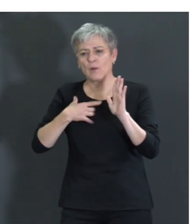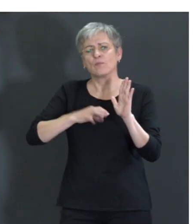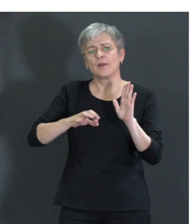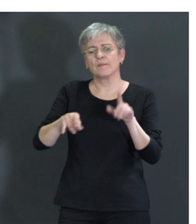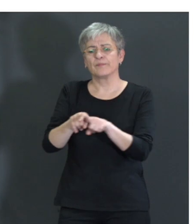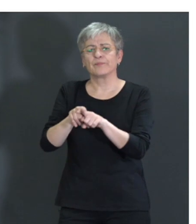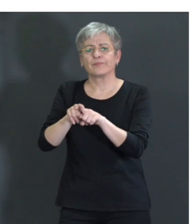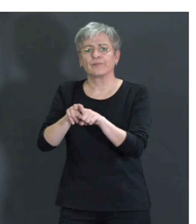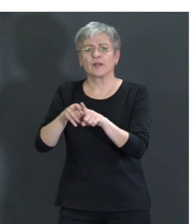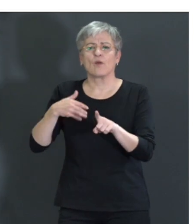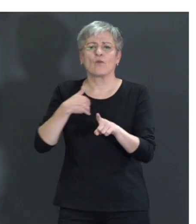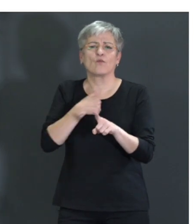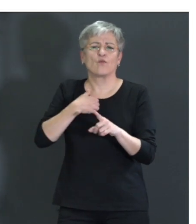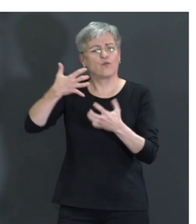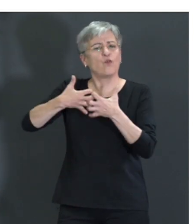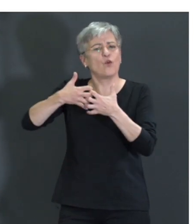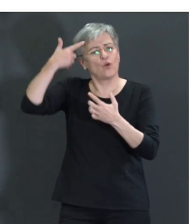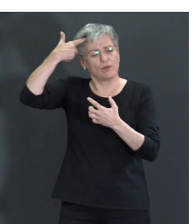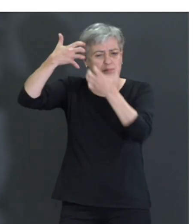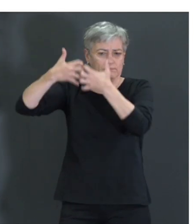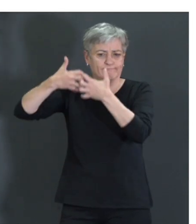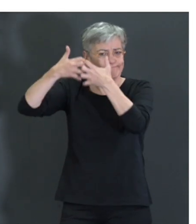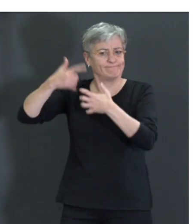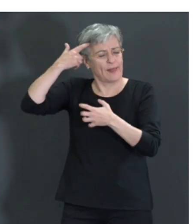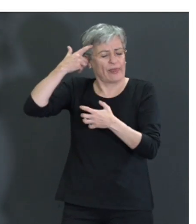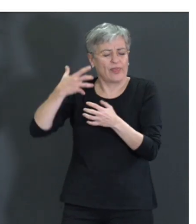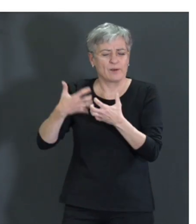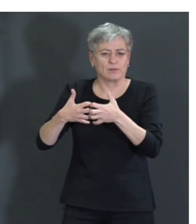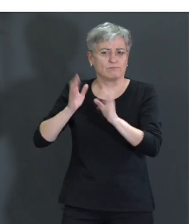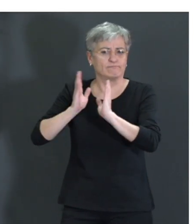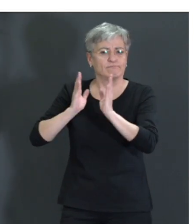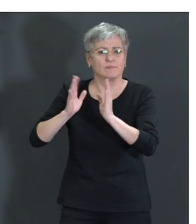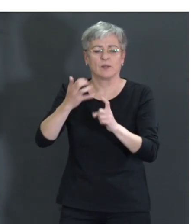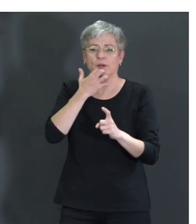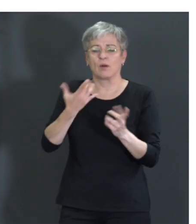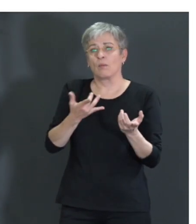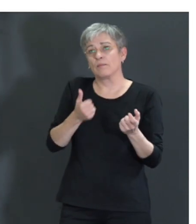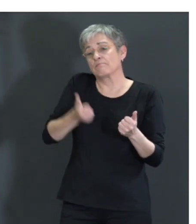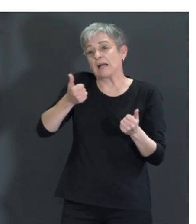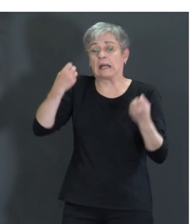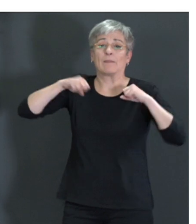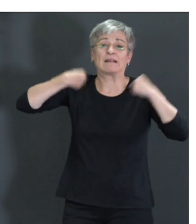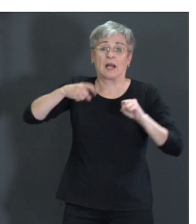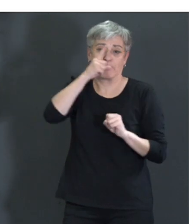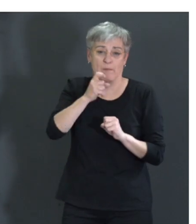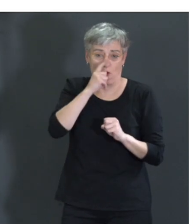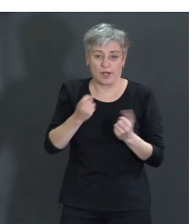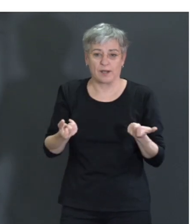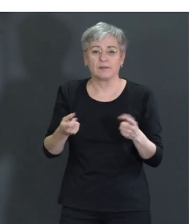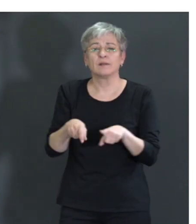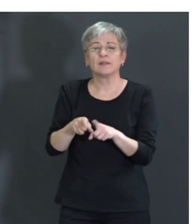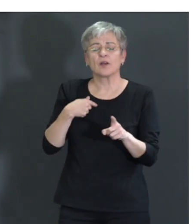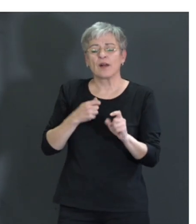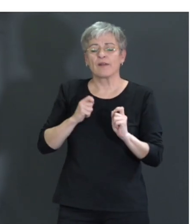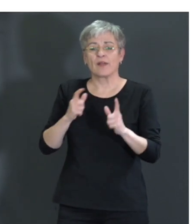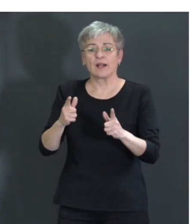funciones cognitivas del cerebro, ¿no? Es decir, ejercitar la mente, ¿no? Como podríamos decir. Y se contribuye de esta